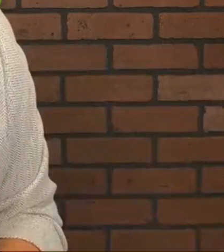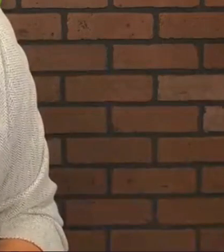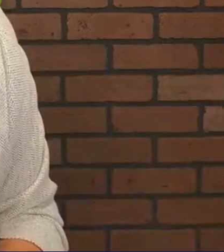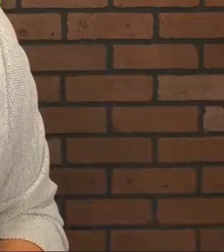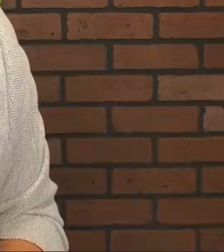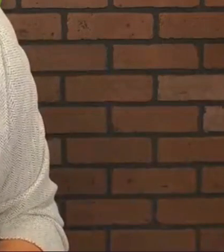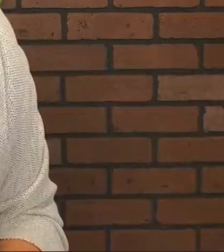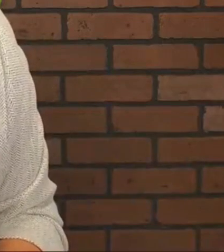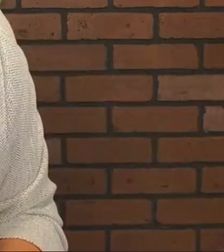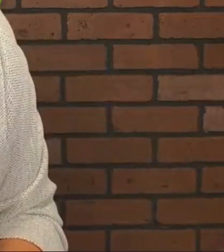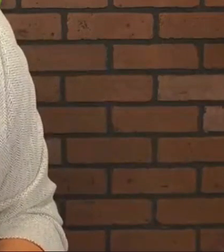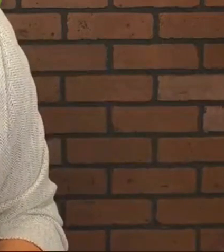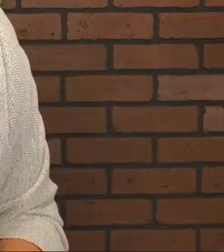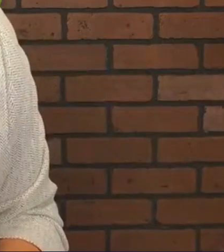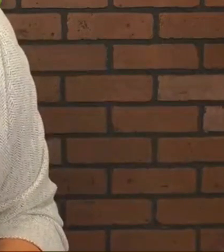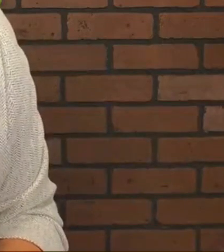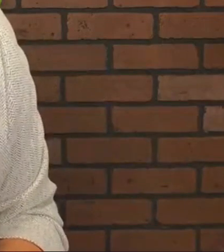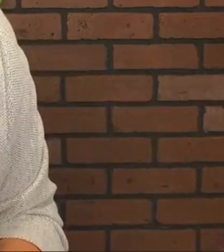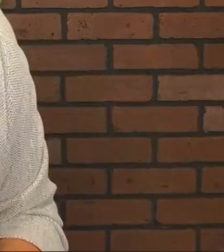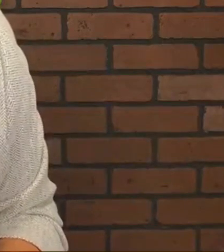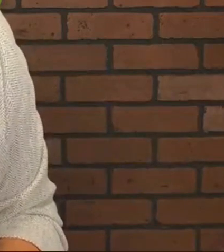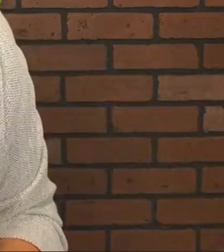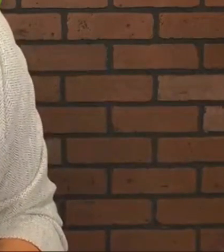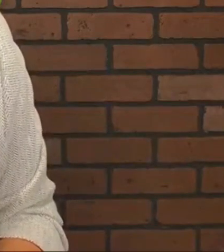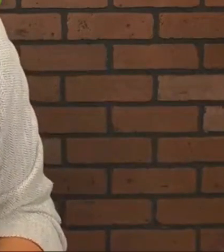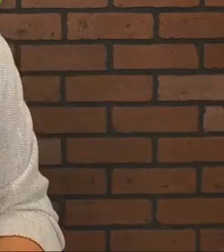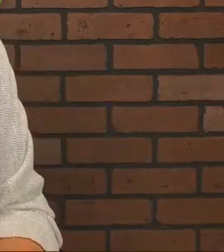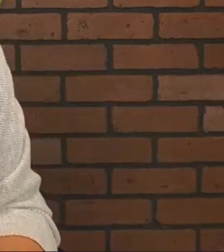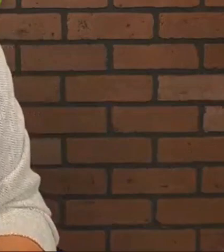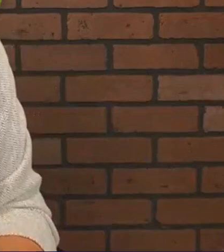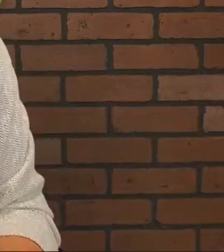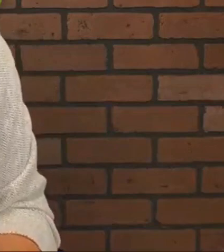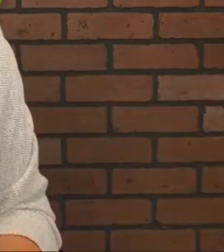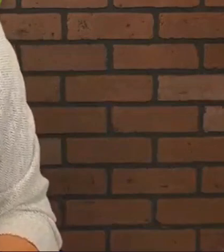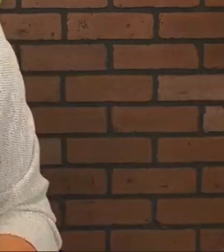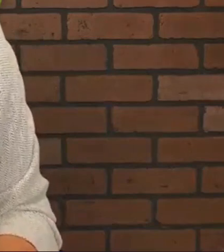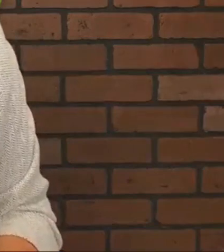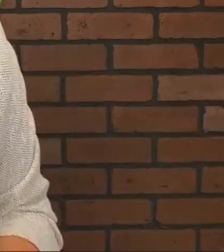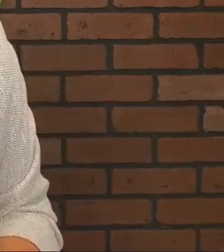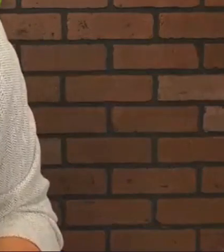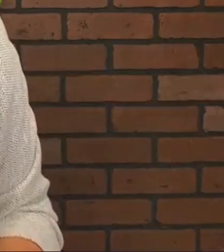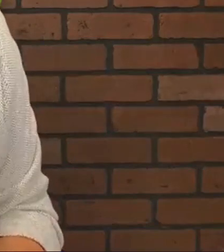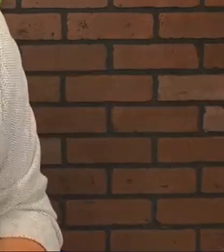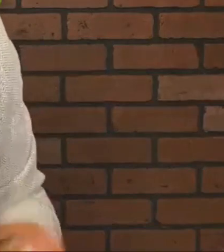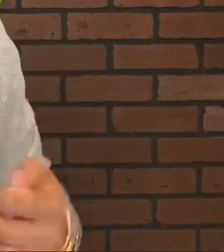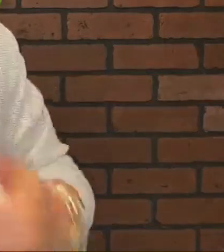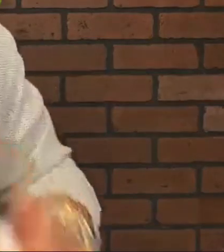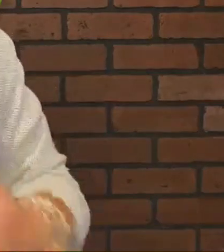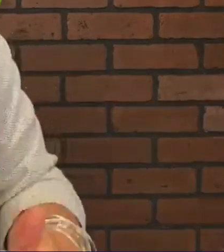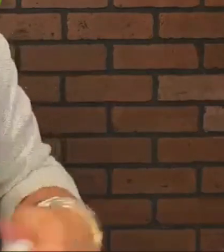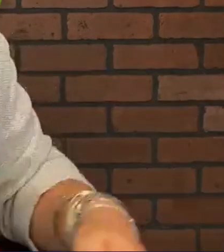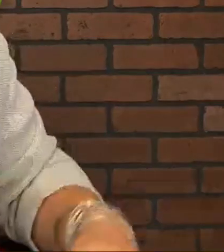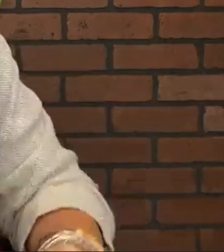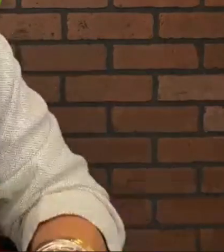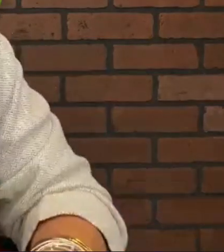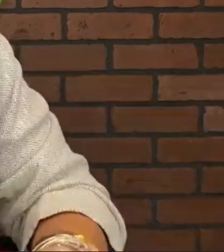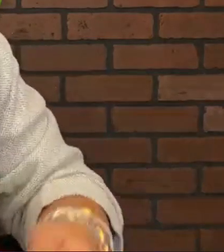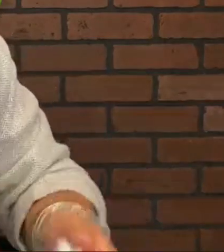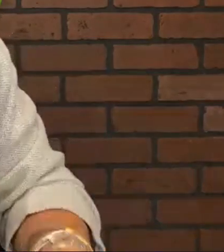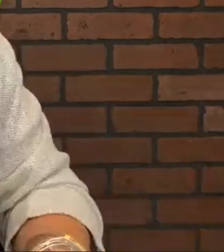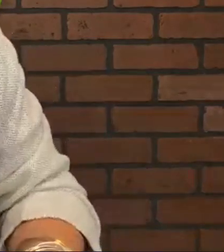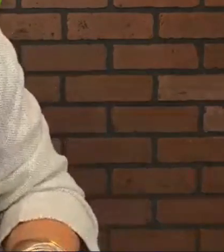el mensaje del presidente López Obrador. Si lo podemos poner desde el inicio, mi Ceci, te lo voy a encargar muchísimo para que la gente no se nos pierda. Ayúdenme a compartir la